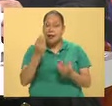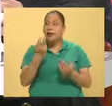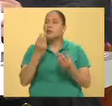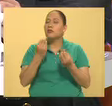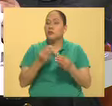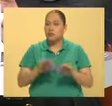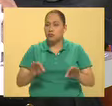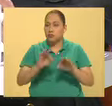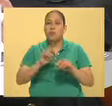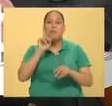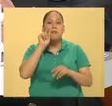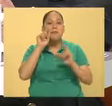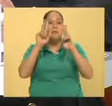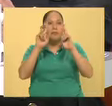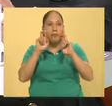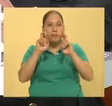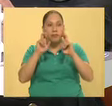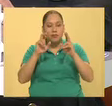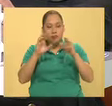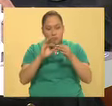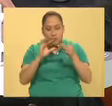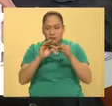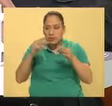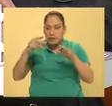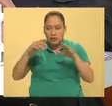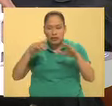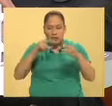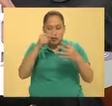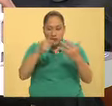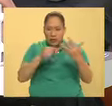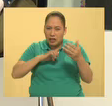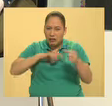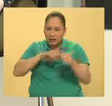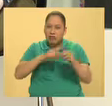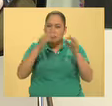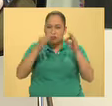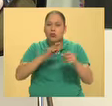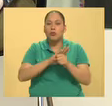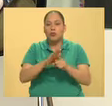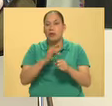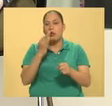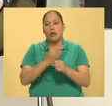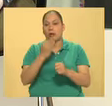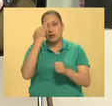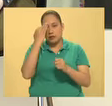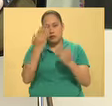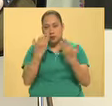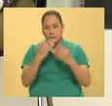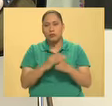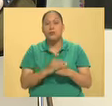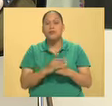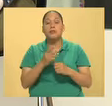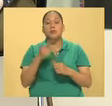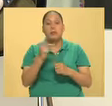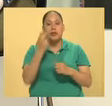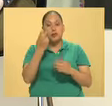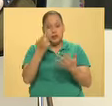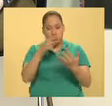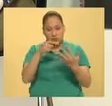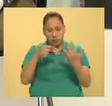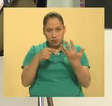mañana ya nos vamos a meter en sus funciones más específicas, porque ahorita ya no nos da tiempo, pero este es parte